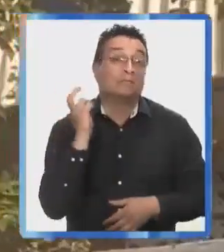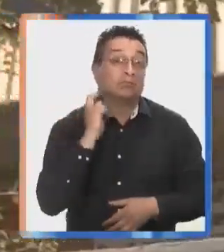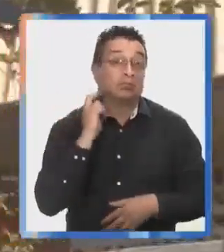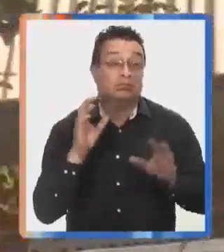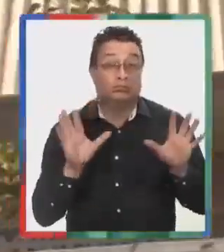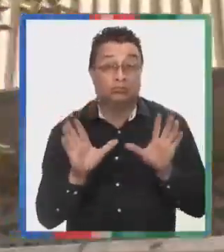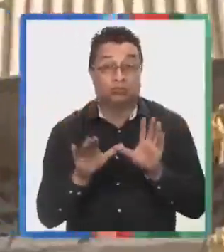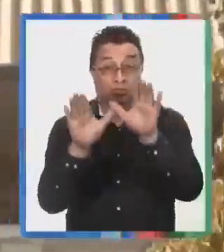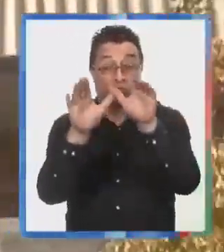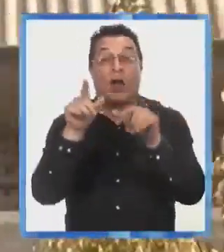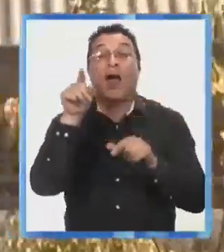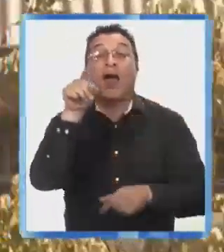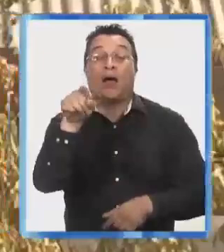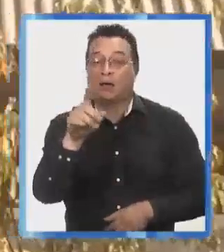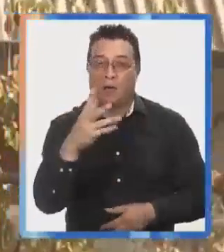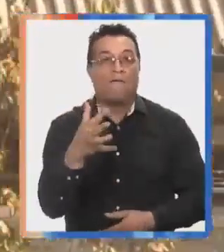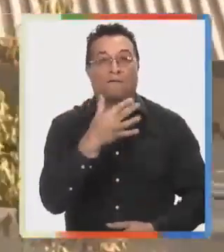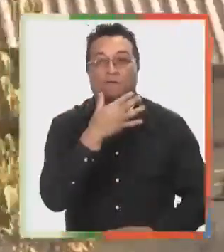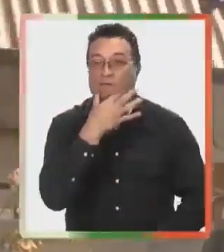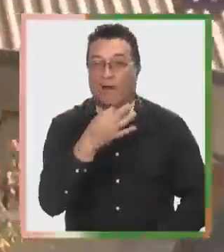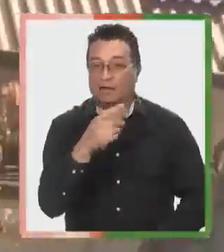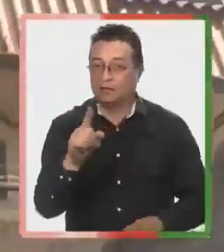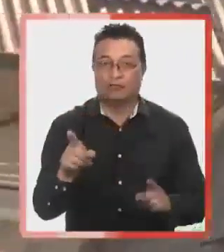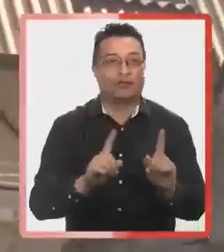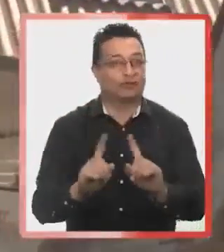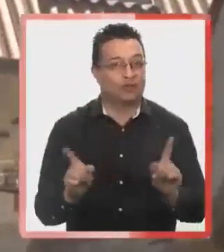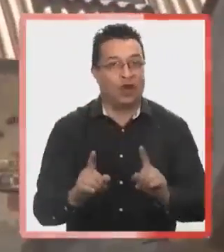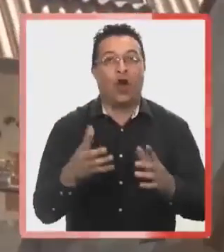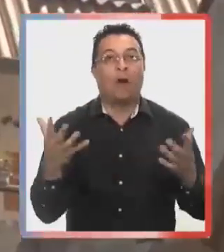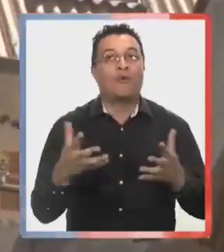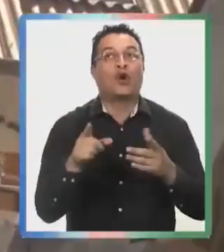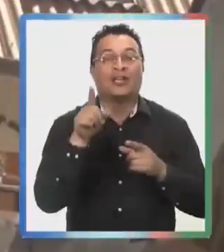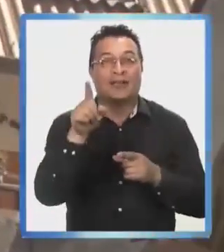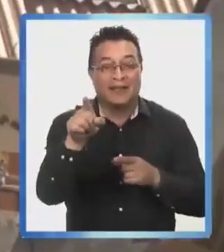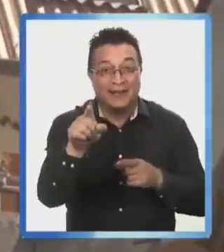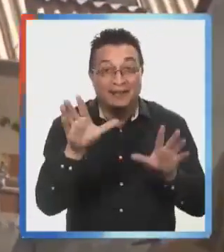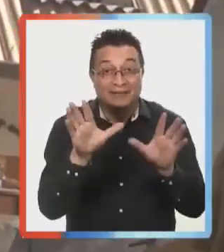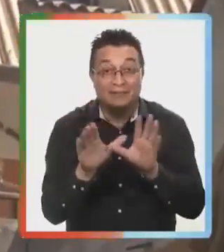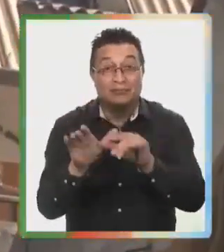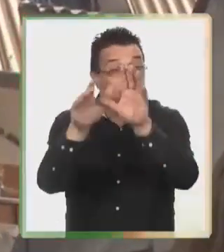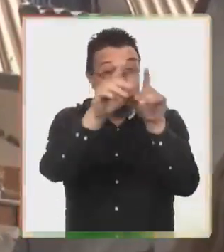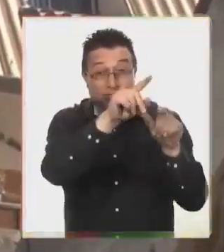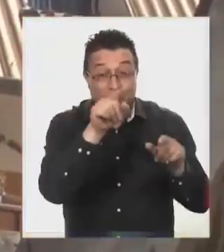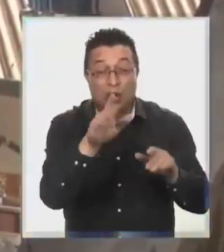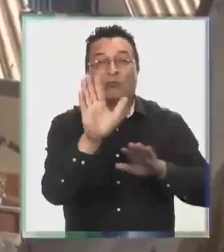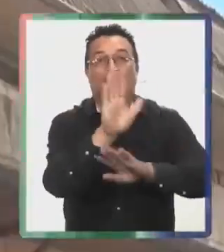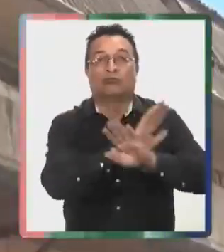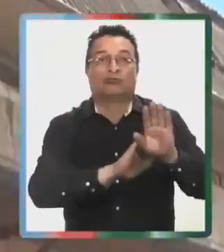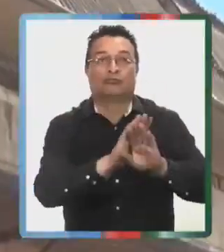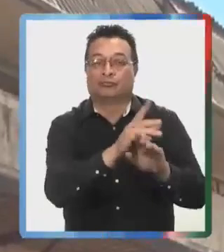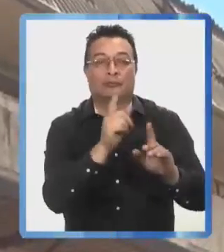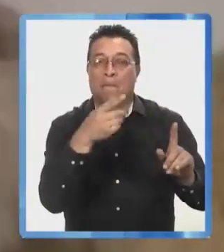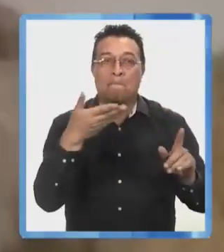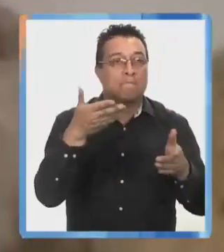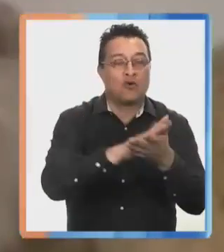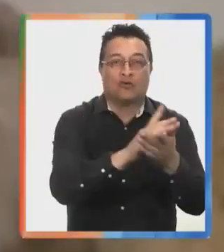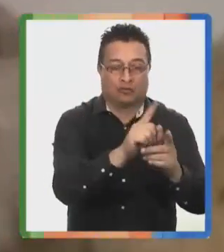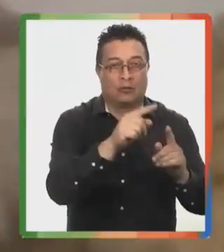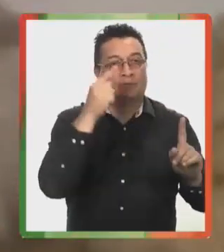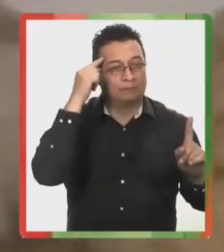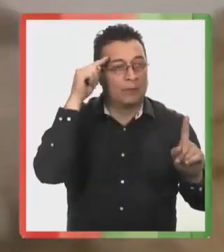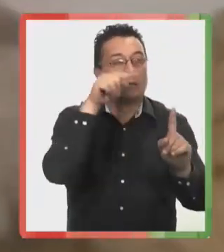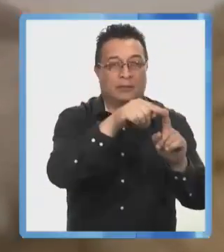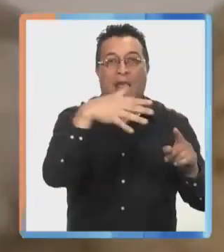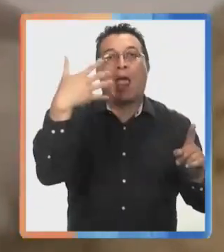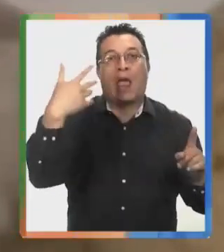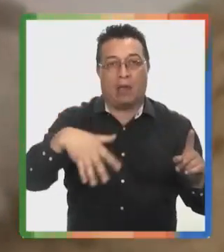tan fácil, según mencionó la autoridad sanitaria, y es que estos mamíferos son una especie protegida, pues cumplen una misión